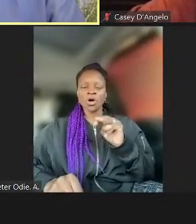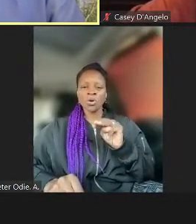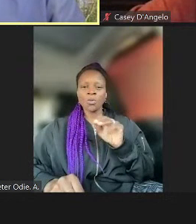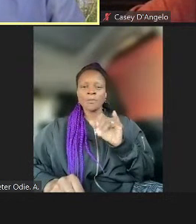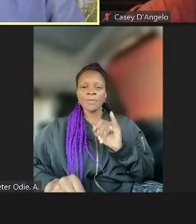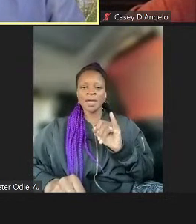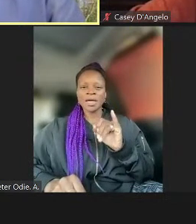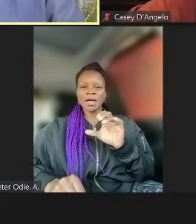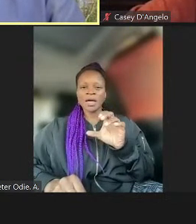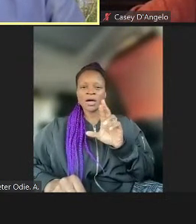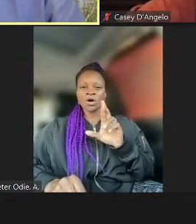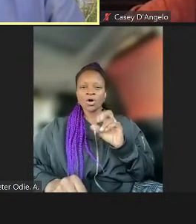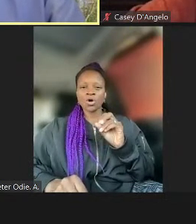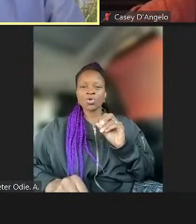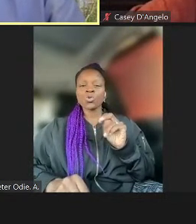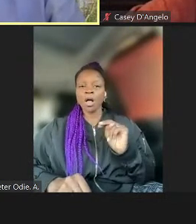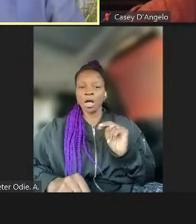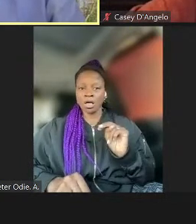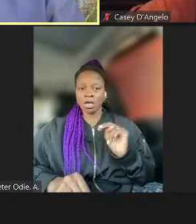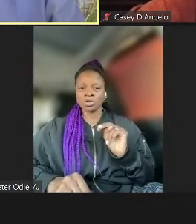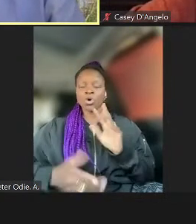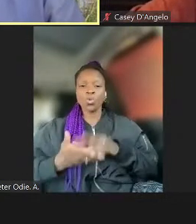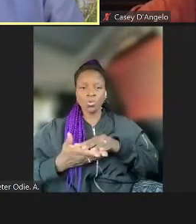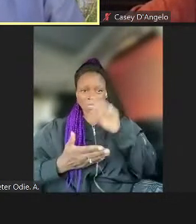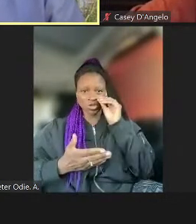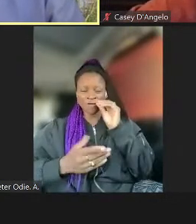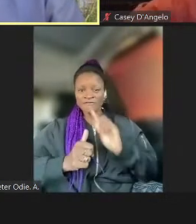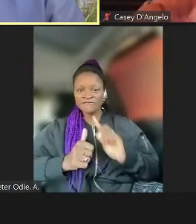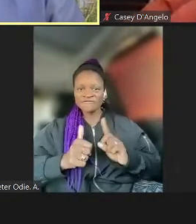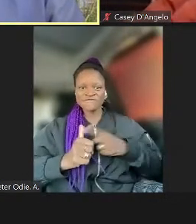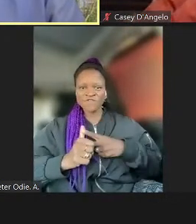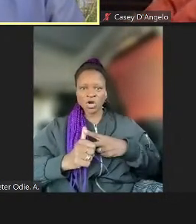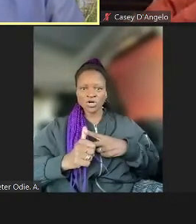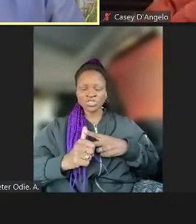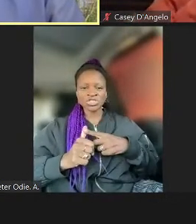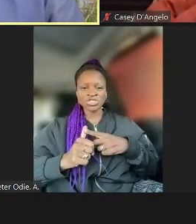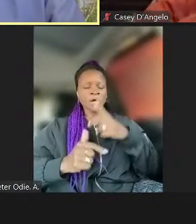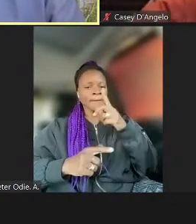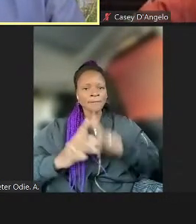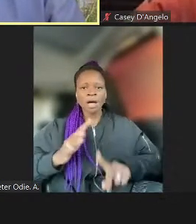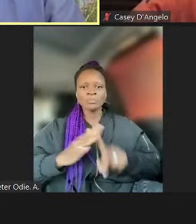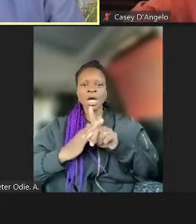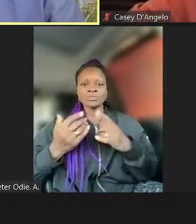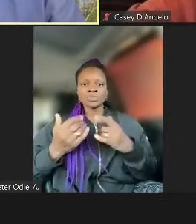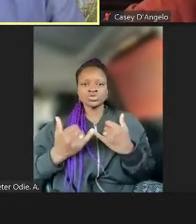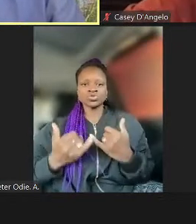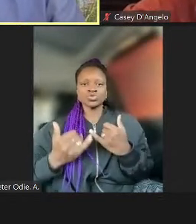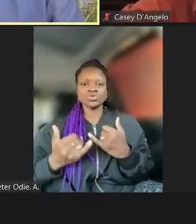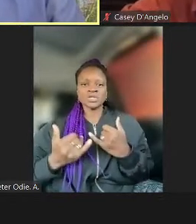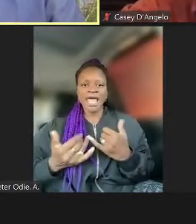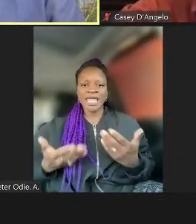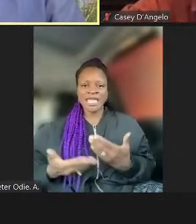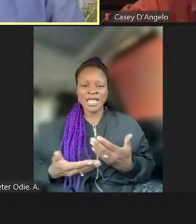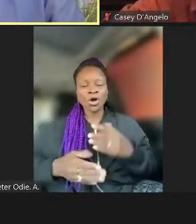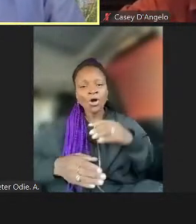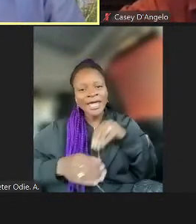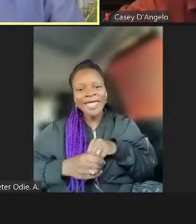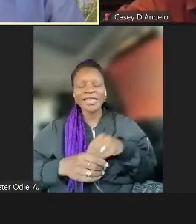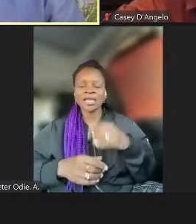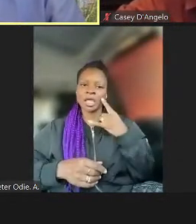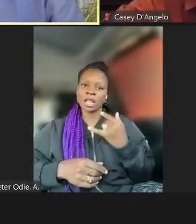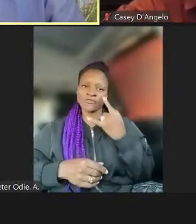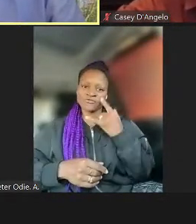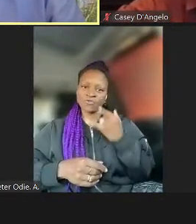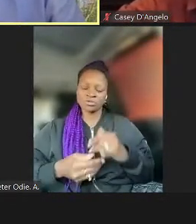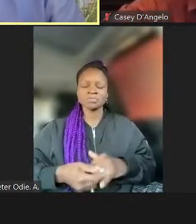Omicron. Y ahora empezamos de que el primer caso confirmado aquí en Estados Unidos, aquí se encontró aquí en